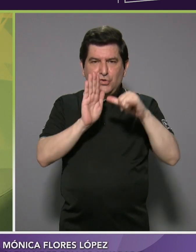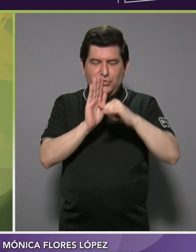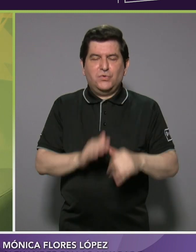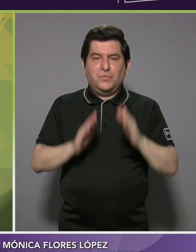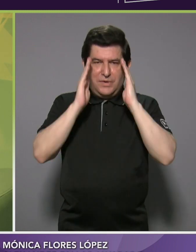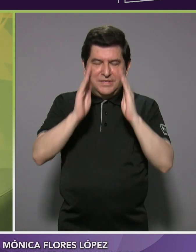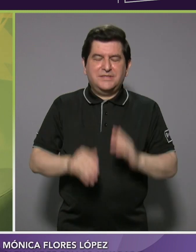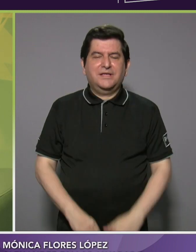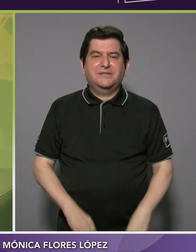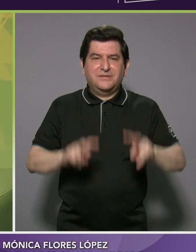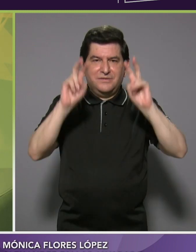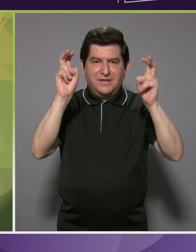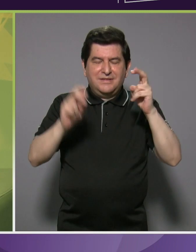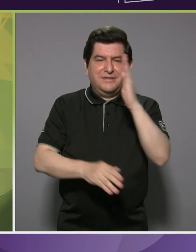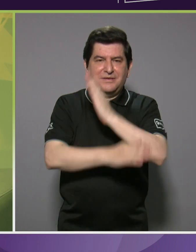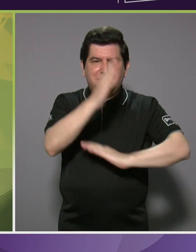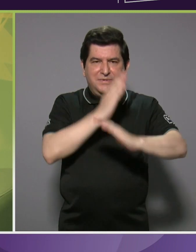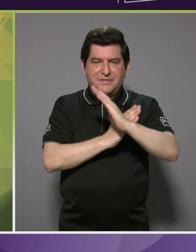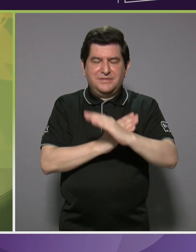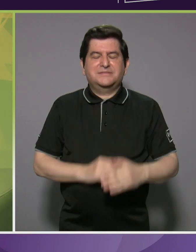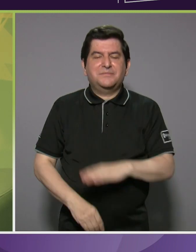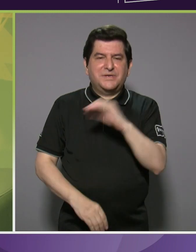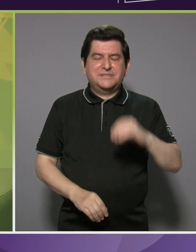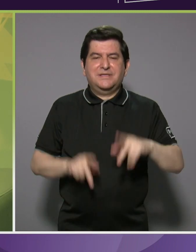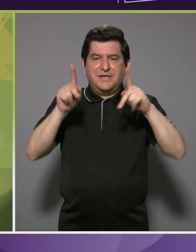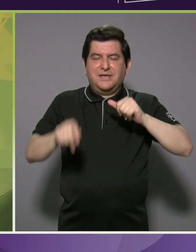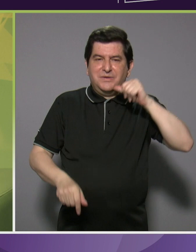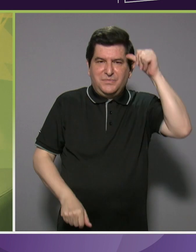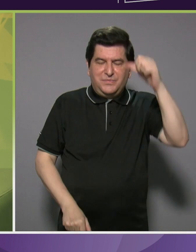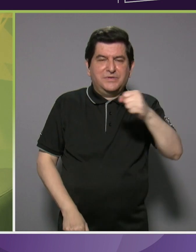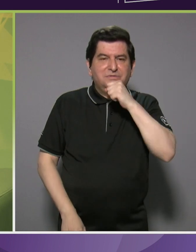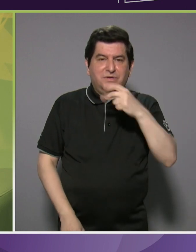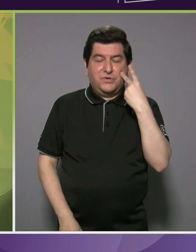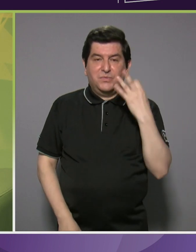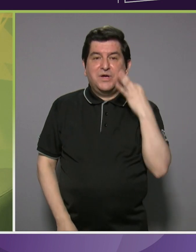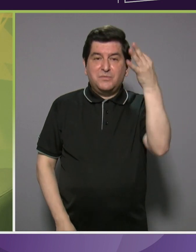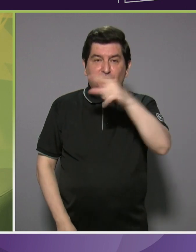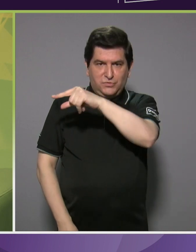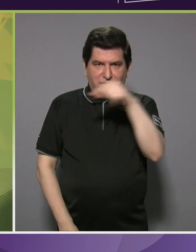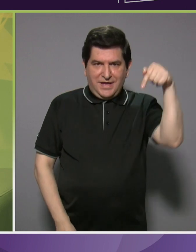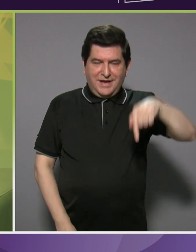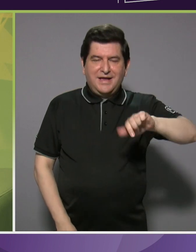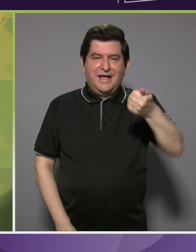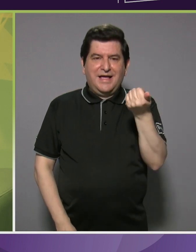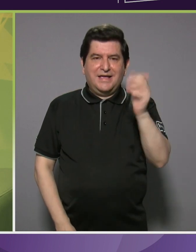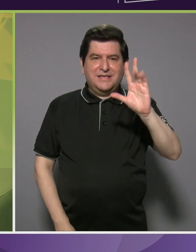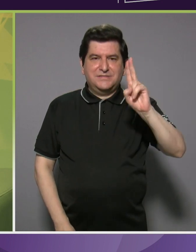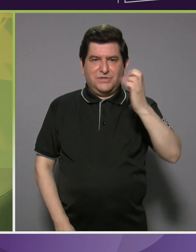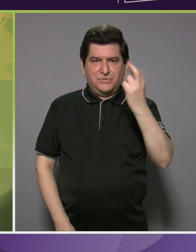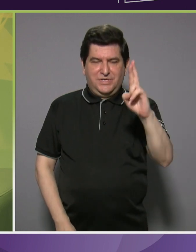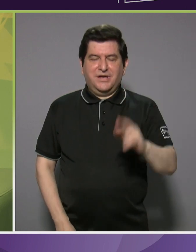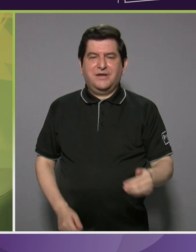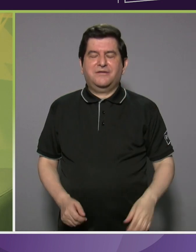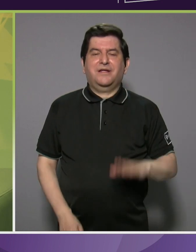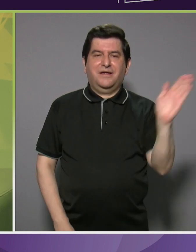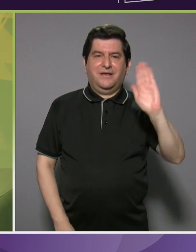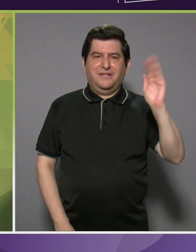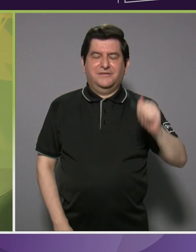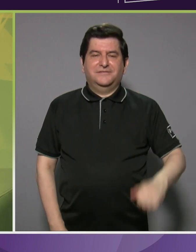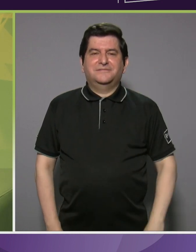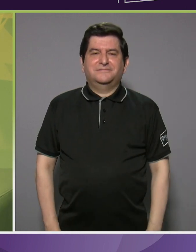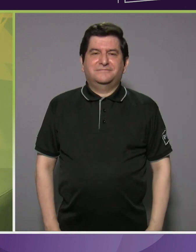de las personas con discapacidad y personas adultas mayores. Nos encontramos la próxima semana aquí en 15 UCR con un nuevo estreno. Hasta pronto.